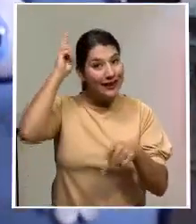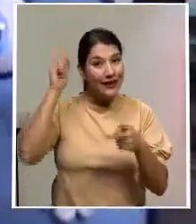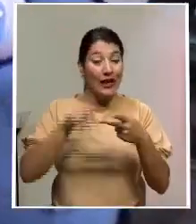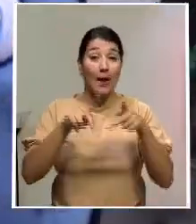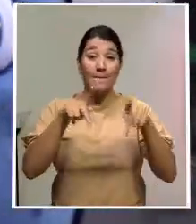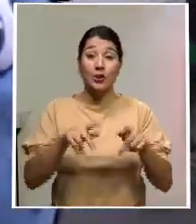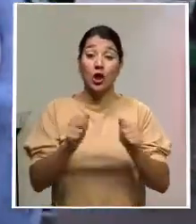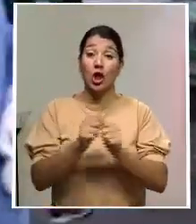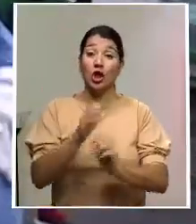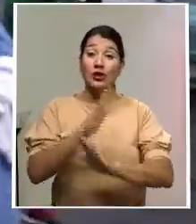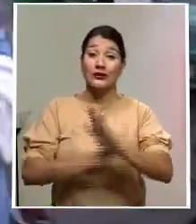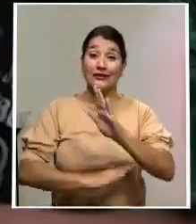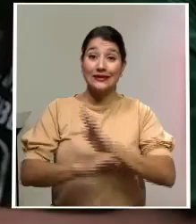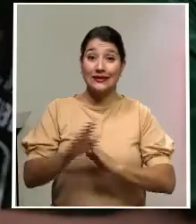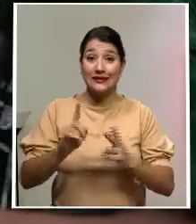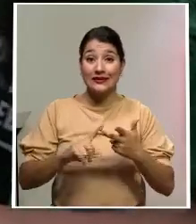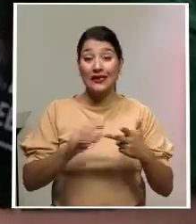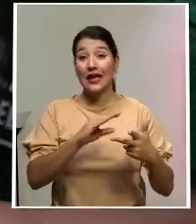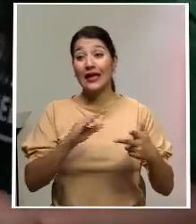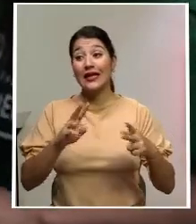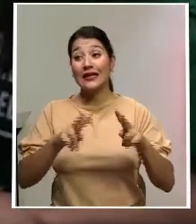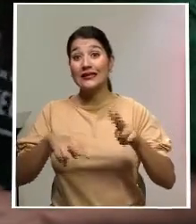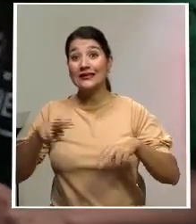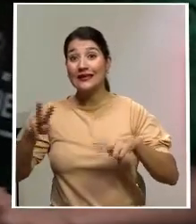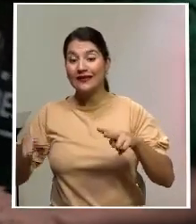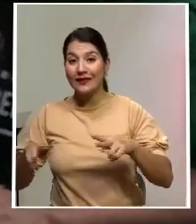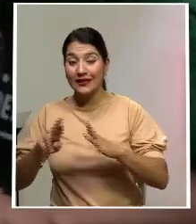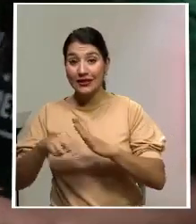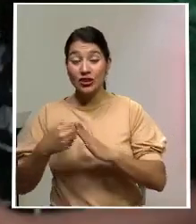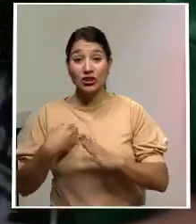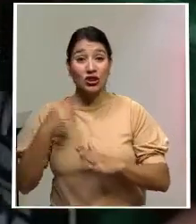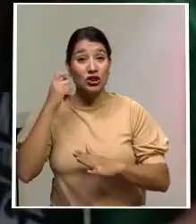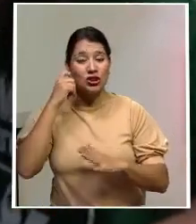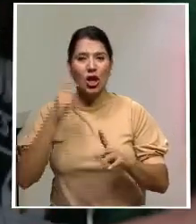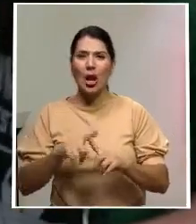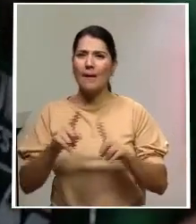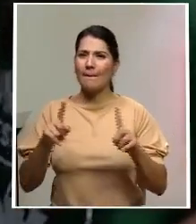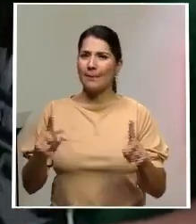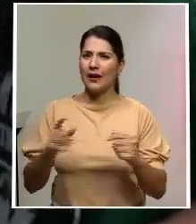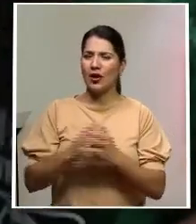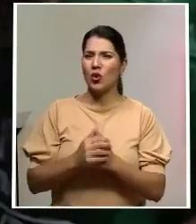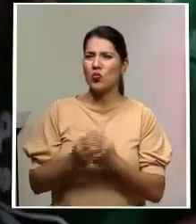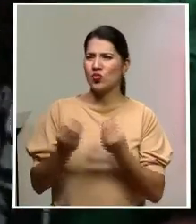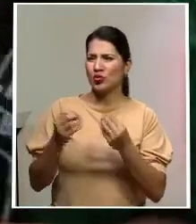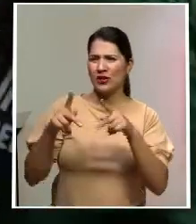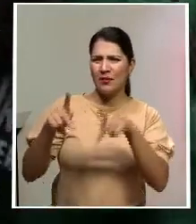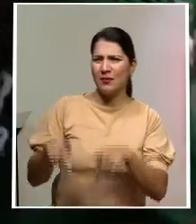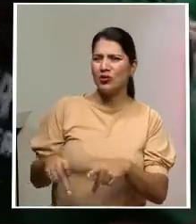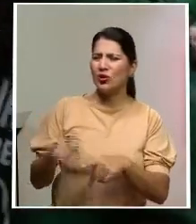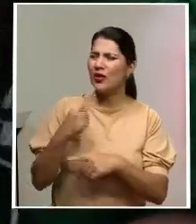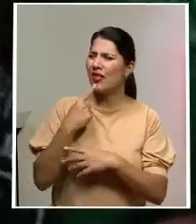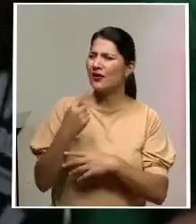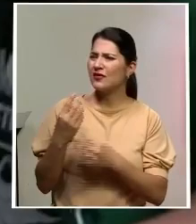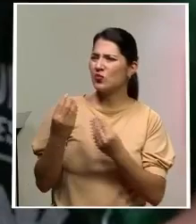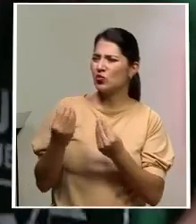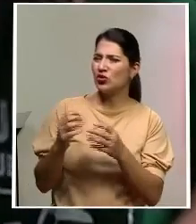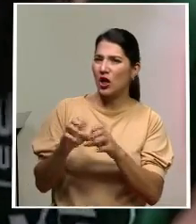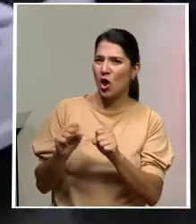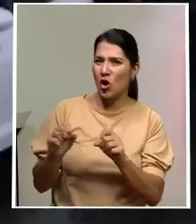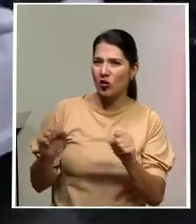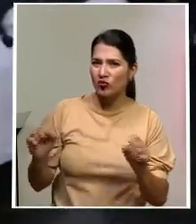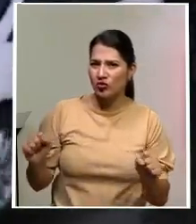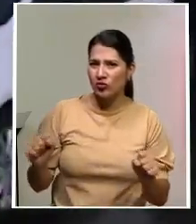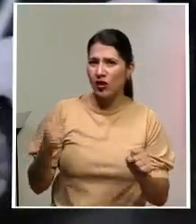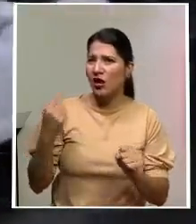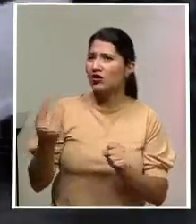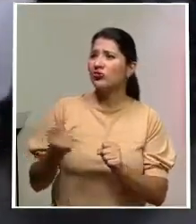con discapacidad y de diversidad sexual, pero activistas denuncian oportunismo y corrupción por parte de formaciones que postularon varones